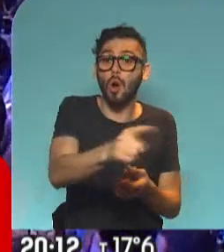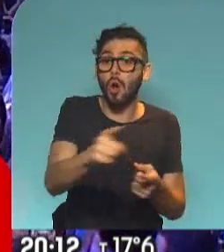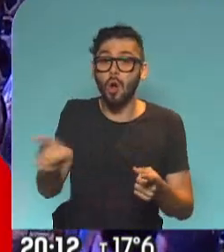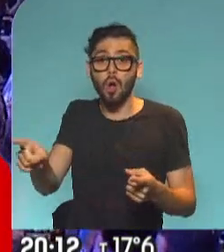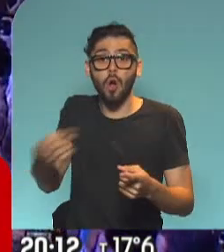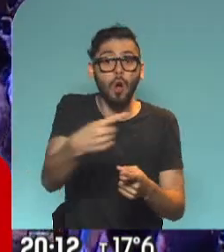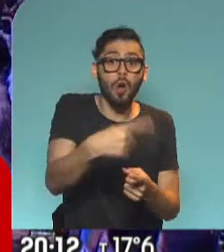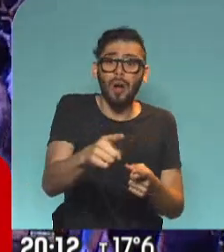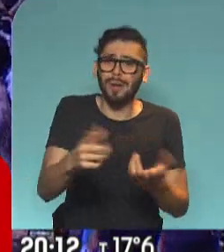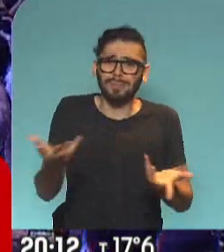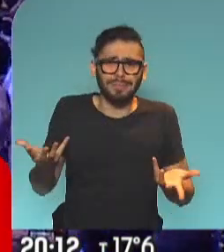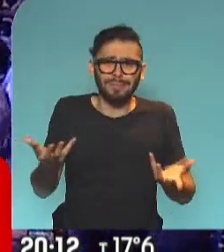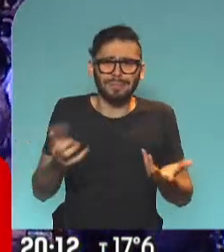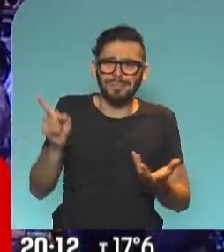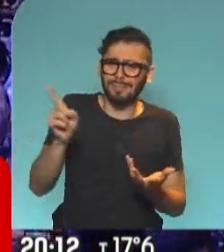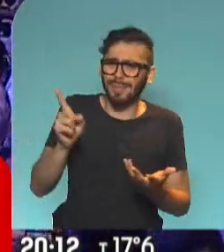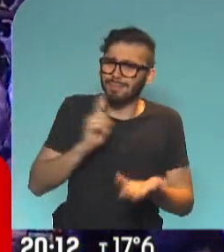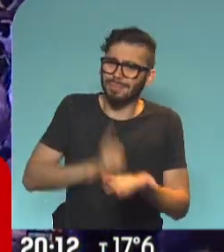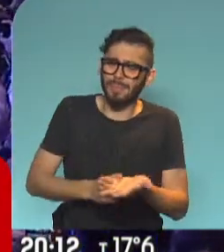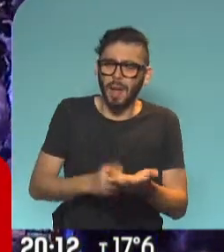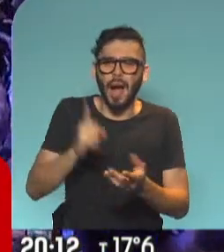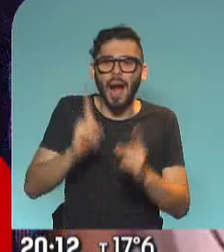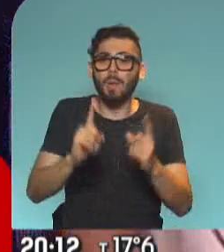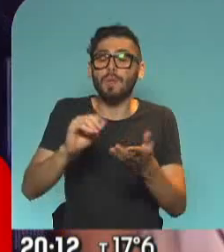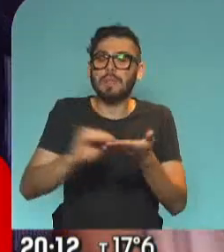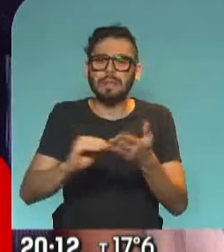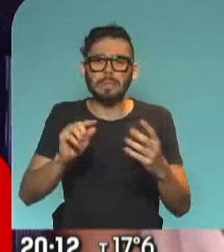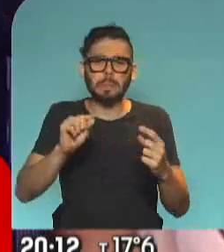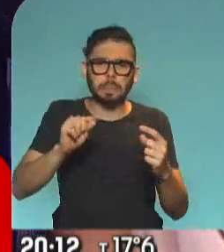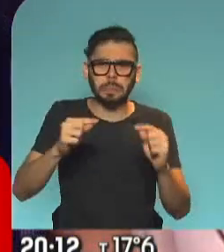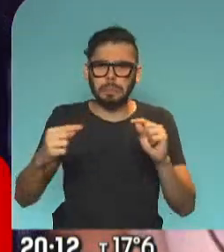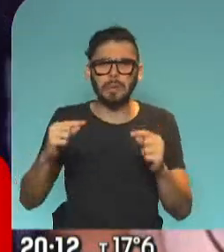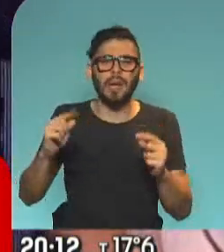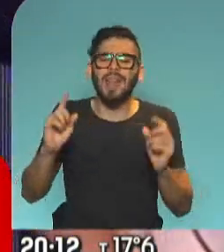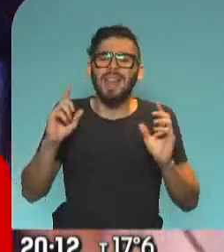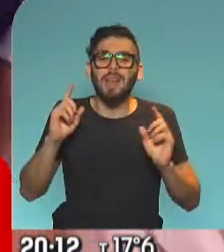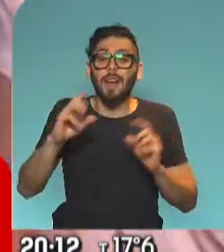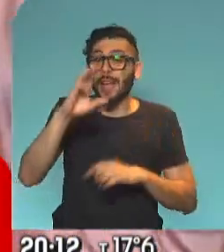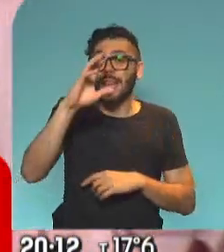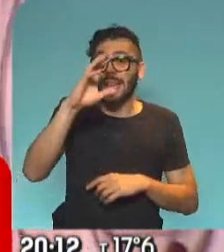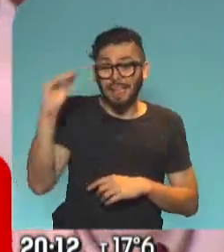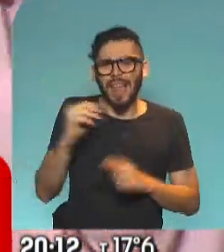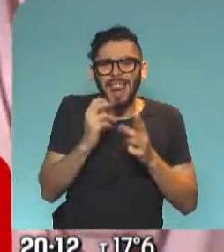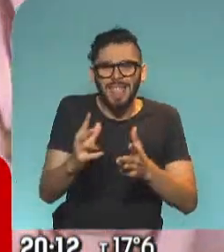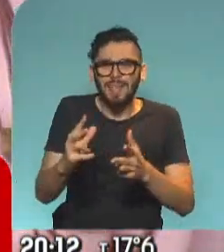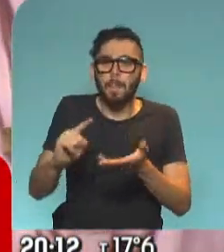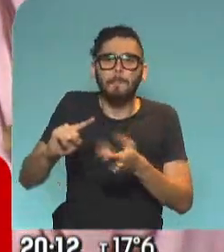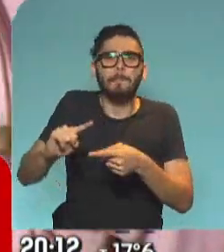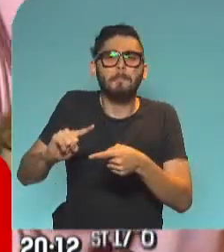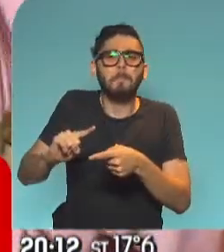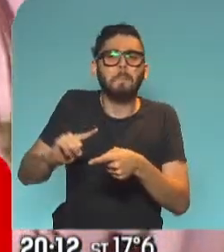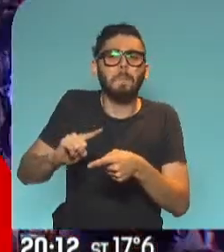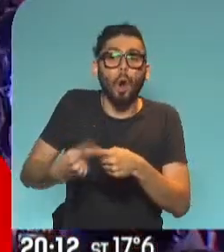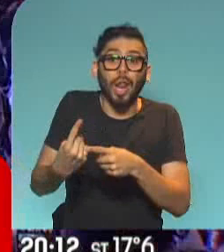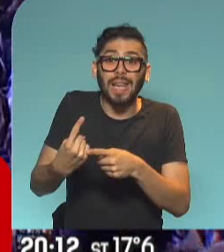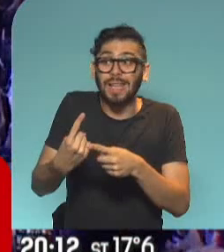varios funcionarios, varios ministros que parece estar discutidos. Dice Cristina, el que fija las políticas públicas es